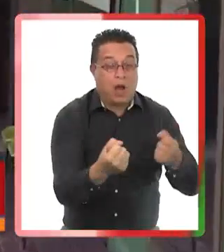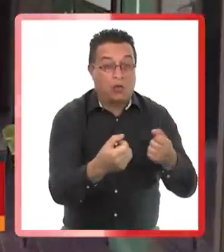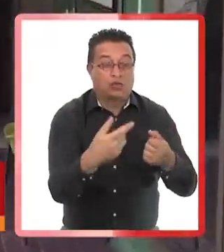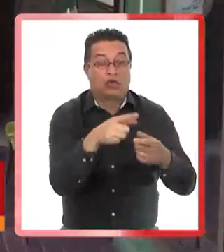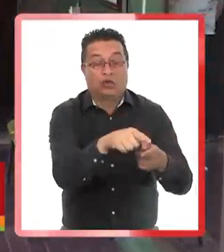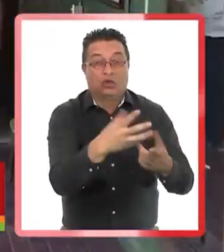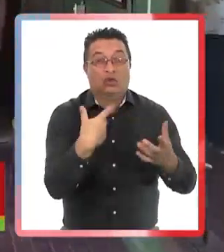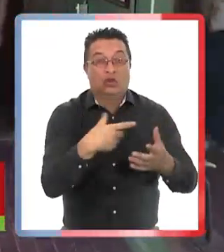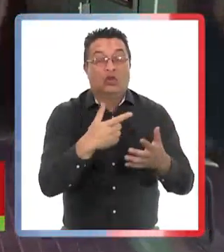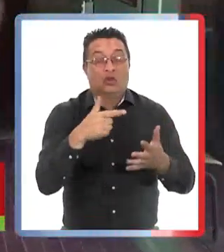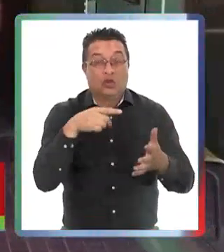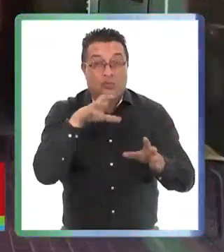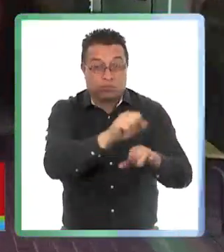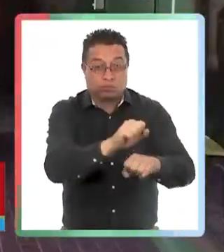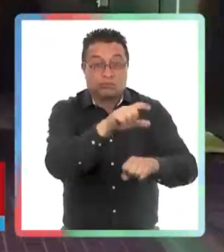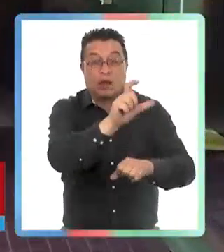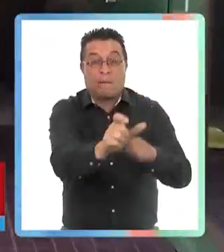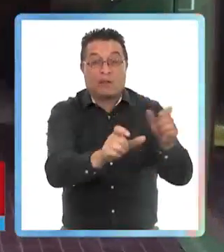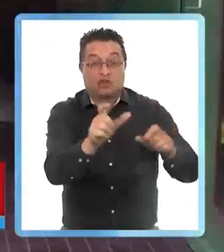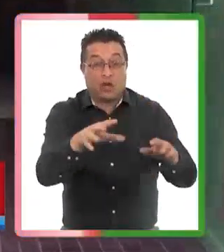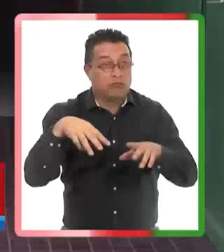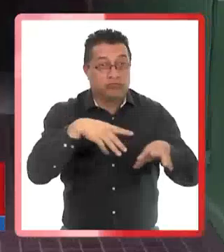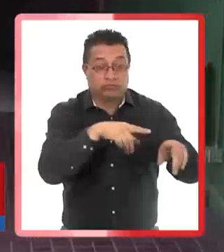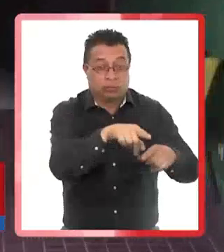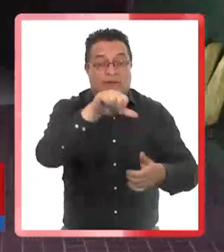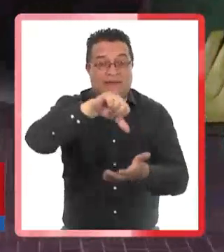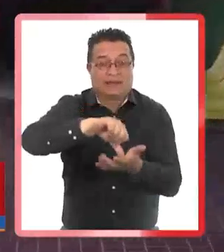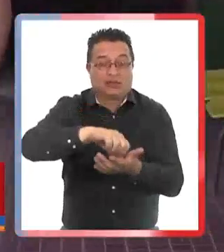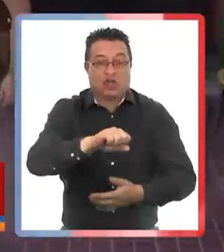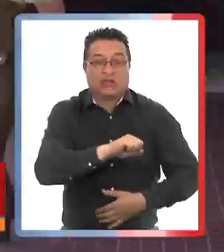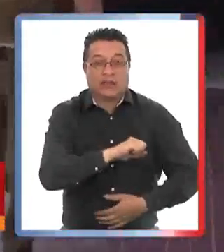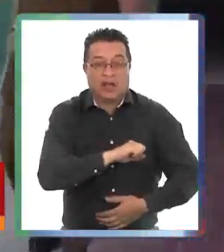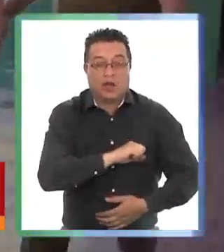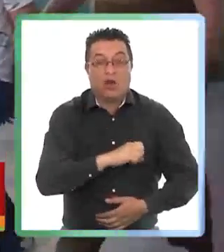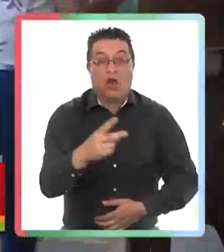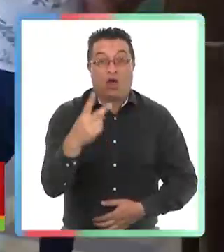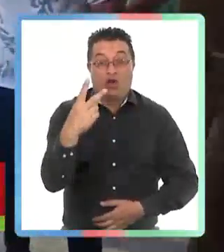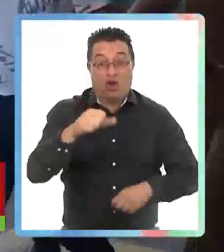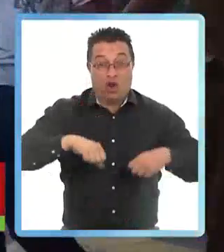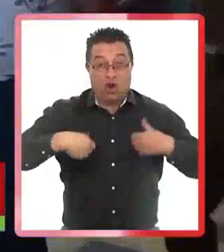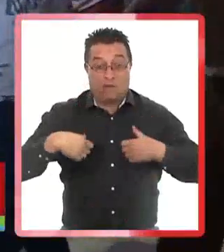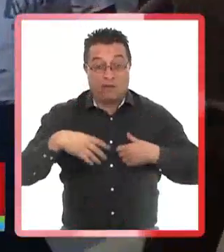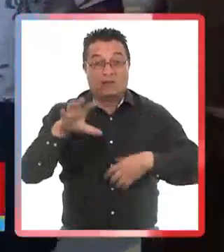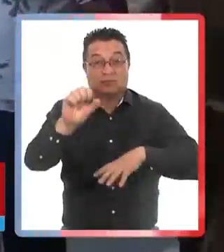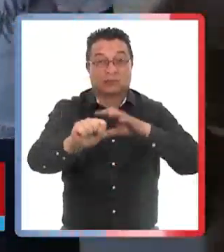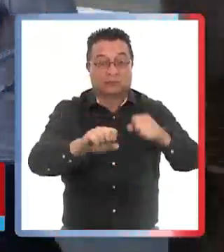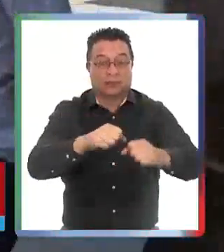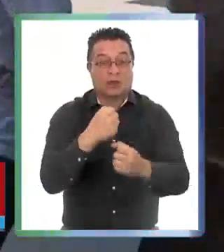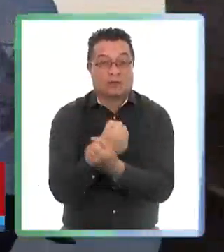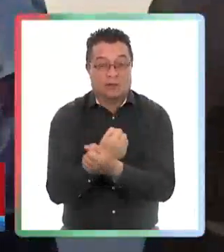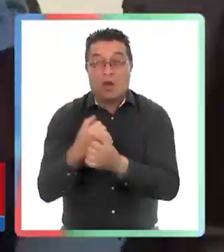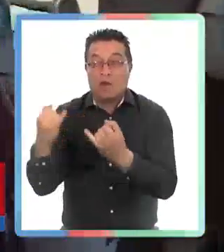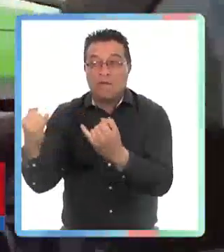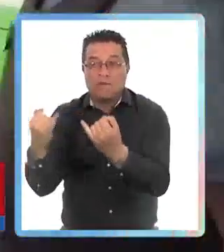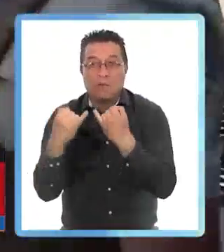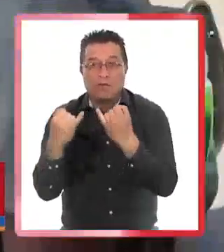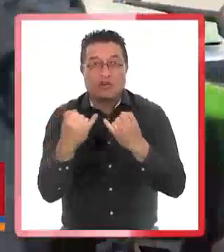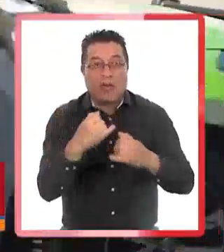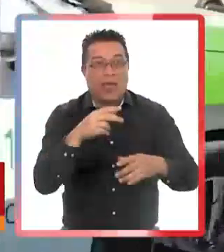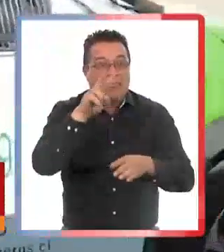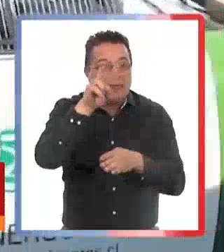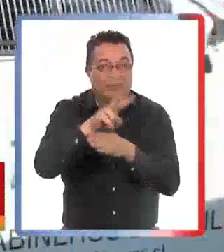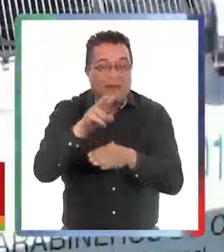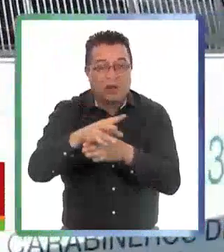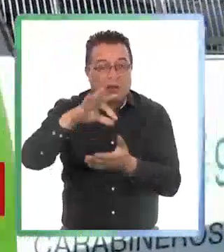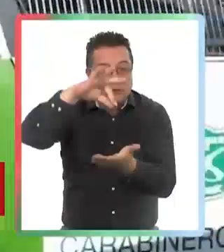vehículo que perseguía a disparos a un grupo de personas por el centro de Santiago. Los dos jóvenes fueron ubicados por las policías gracias a la información de